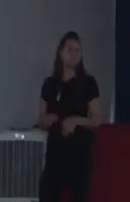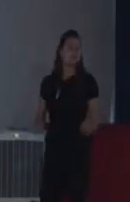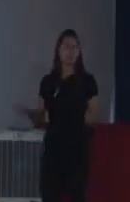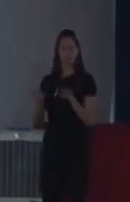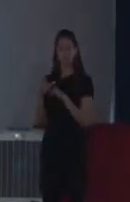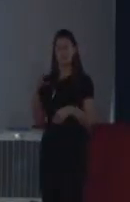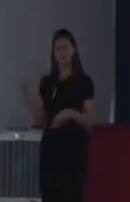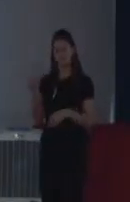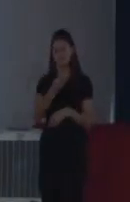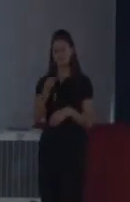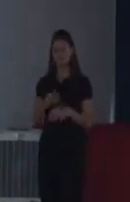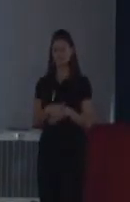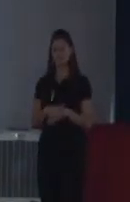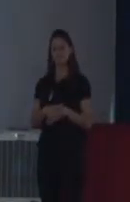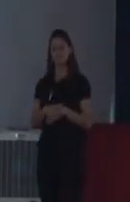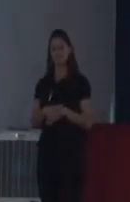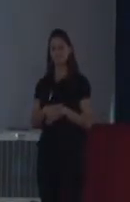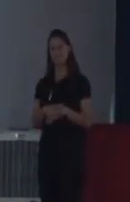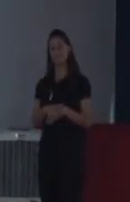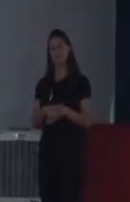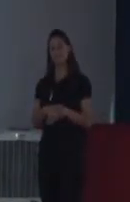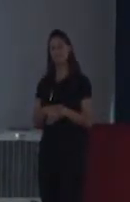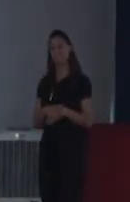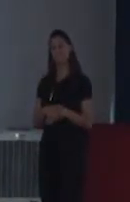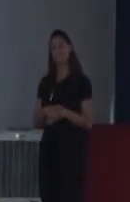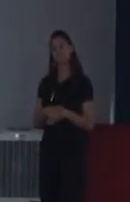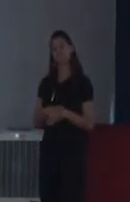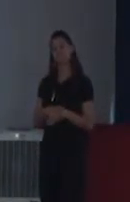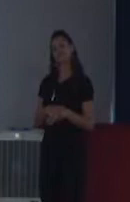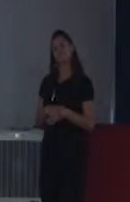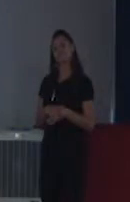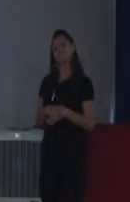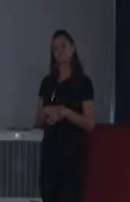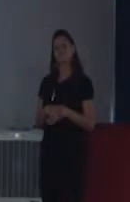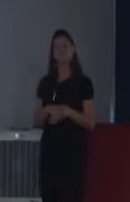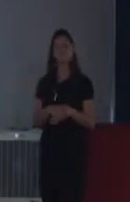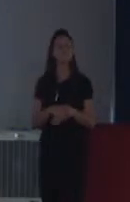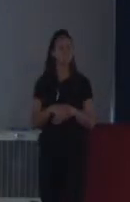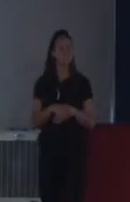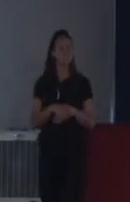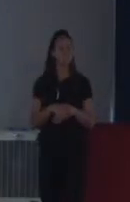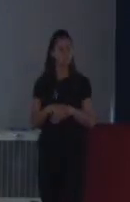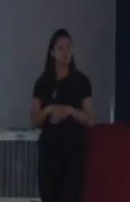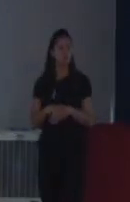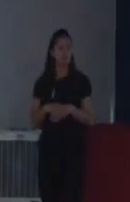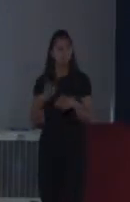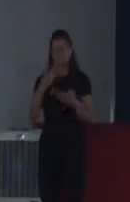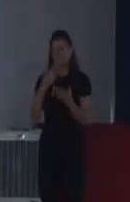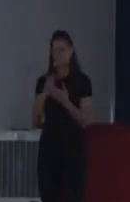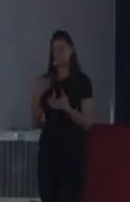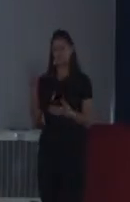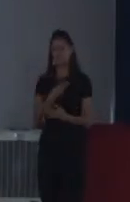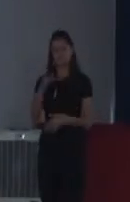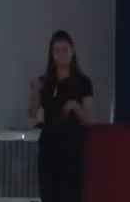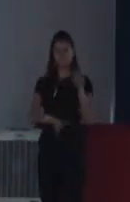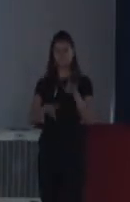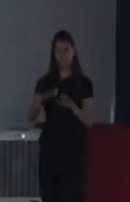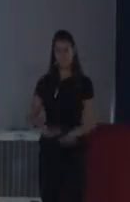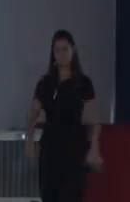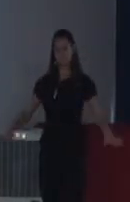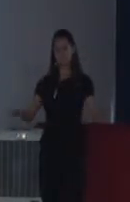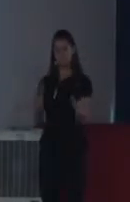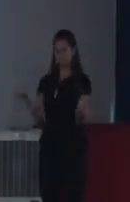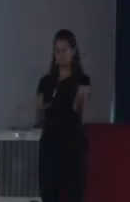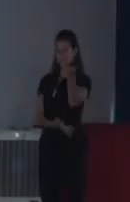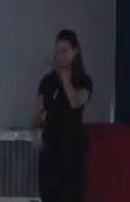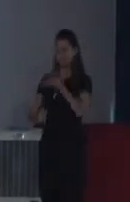de Kennedy la generación de estos espacios de intercambio, de adquisición de conocimiento y